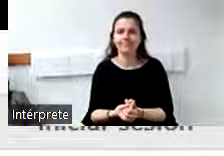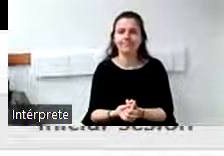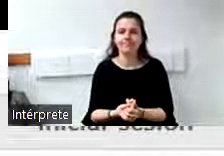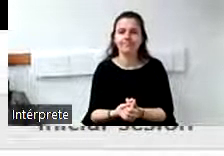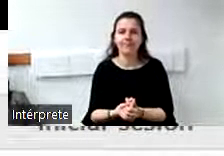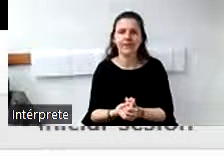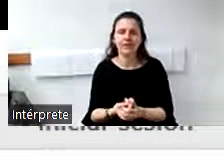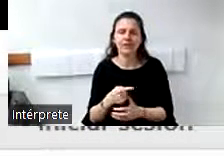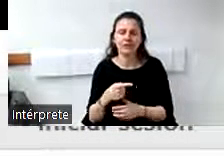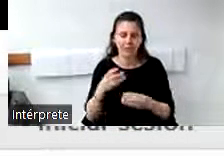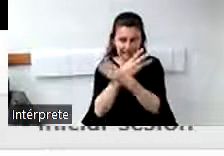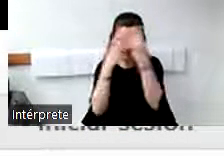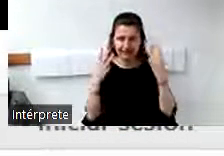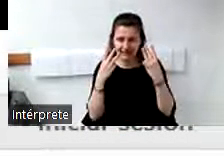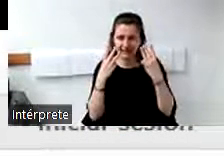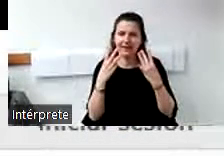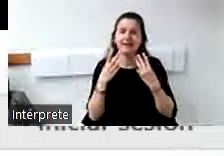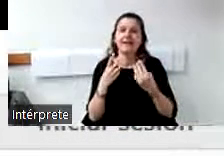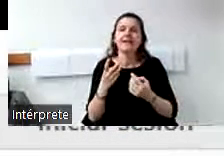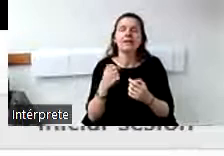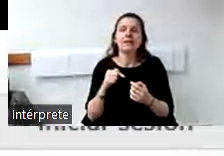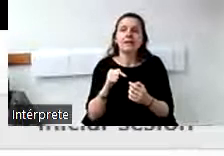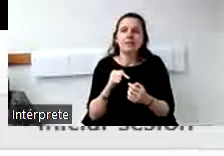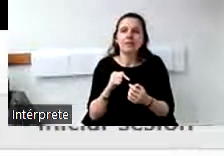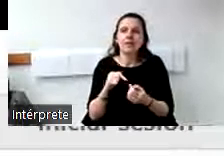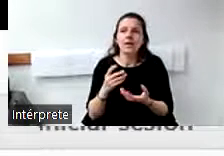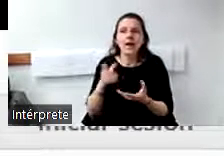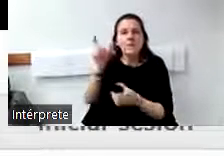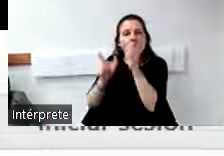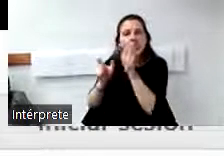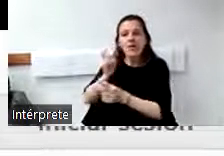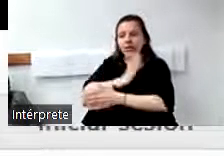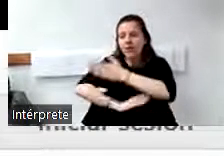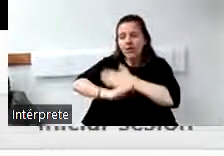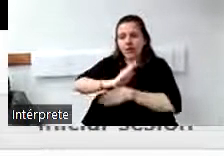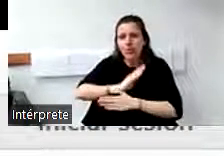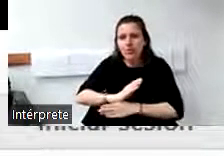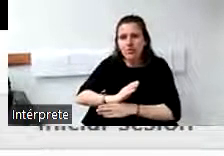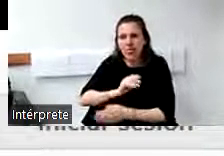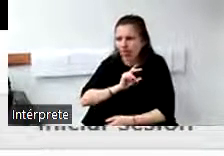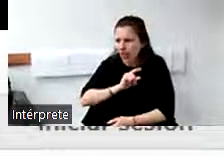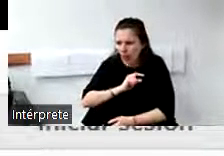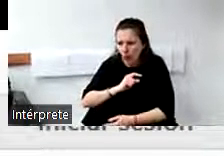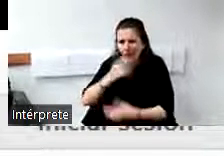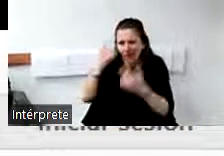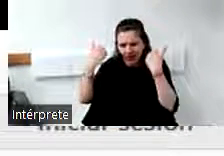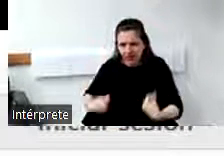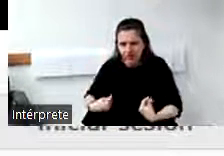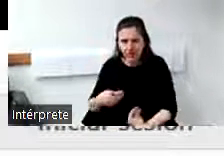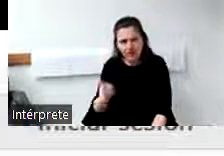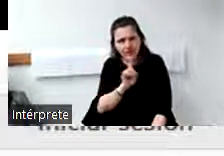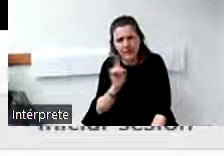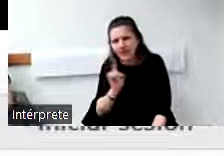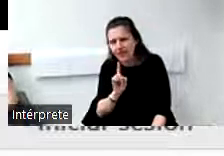Normalizar el dolor de la persona. La persona de discapacidad no necesariamente tiene que estar con dolor, ¿tá? Pero uno a veces se